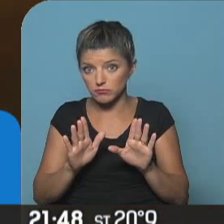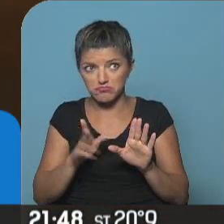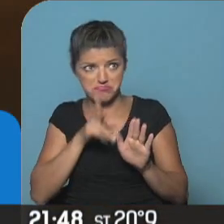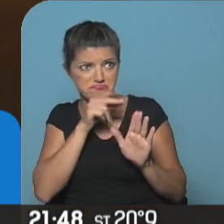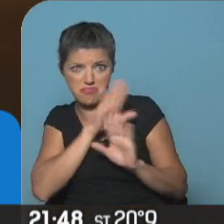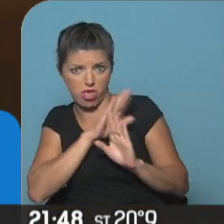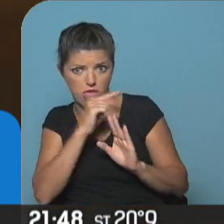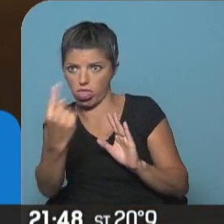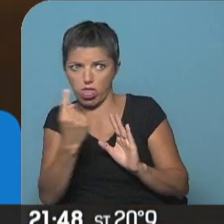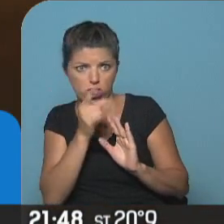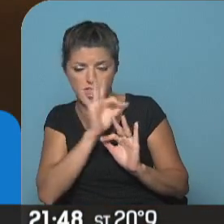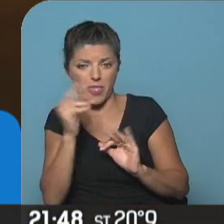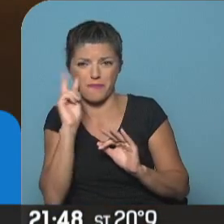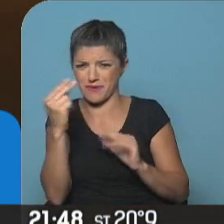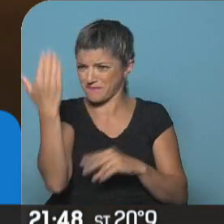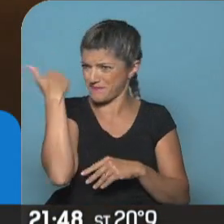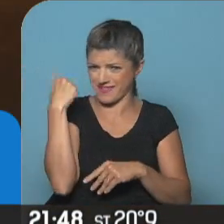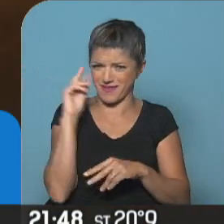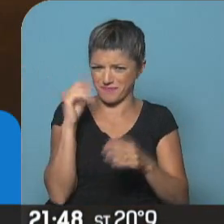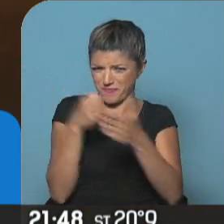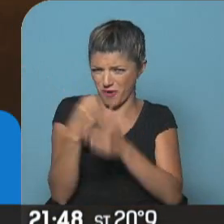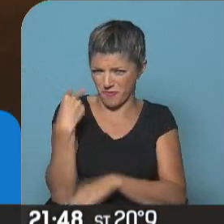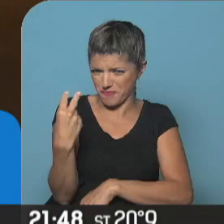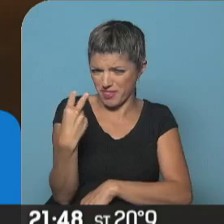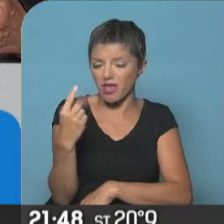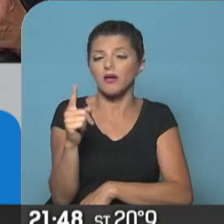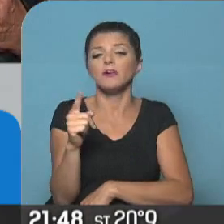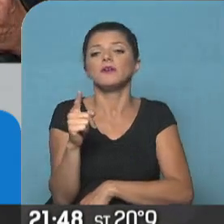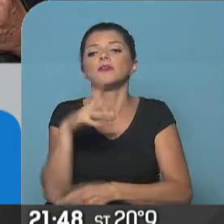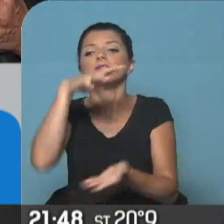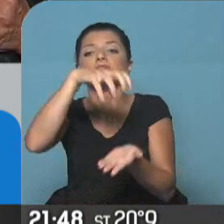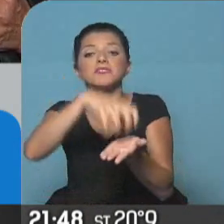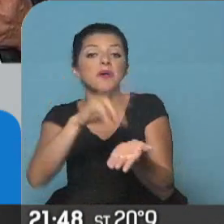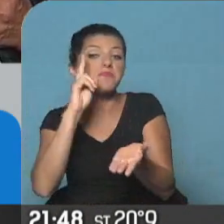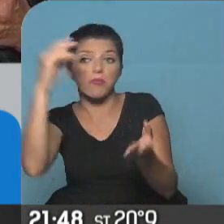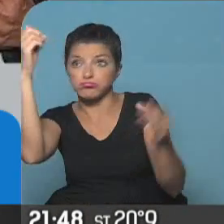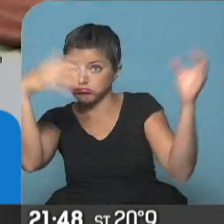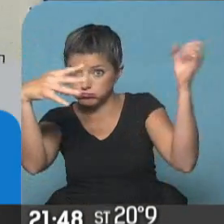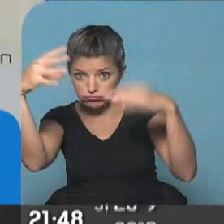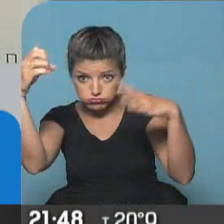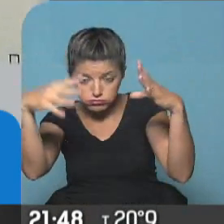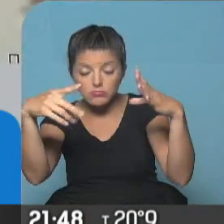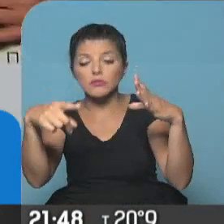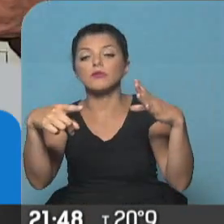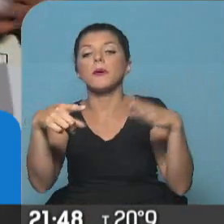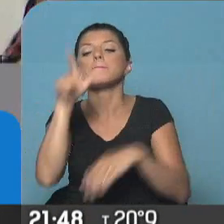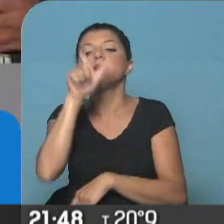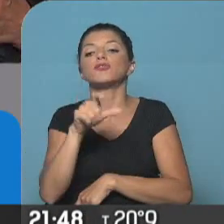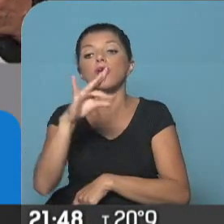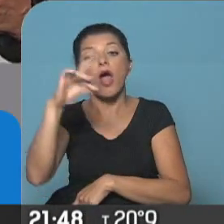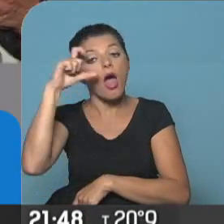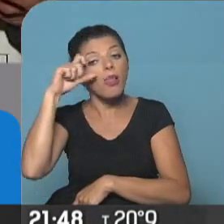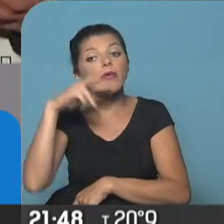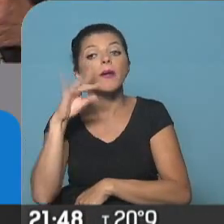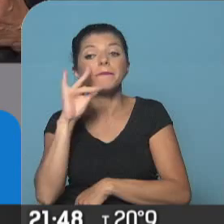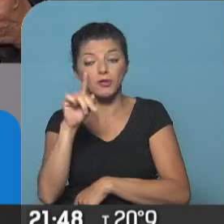ningún movimiento, solo lo que ven ustedes detrás, el penal iluminado y debido que se encuentra en una sala, como